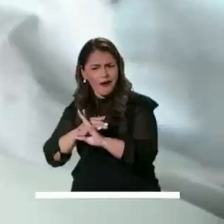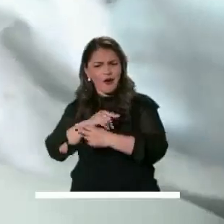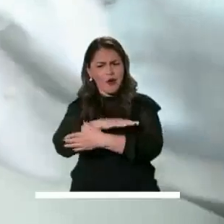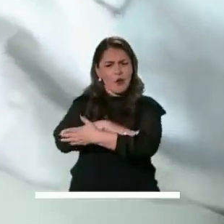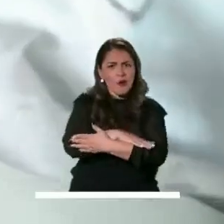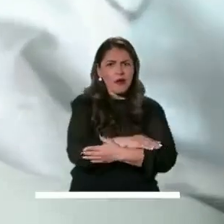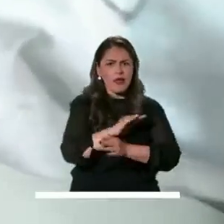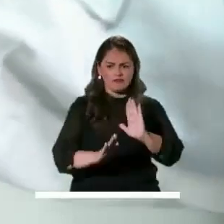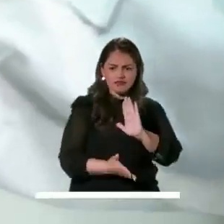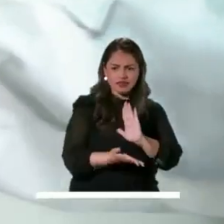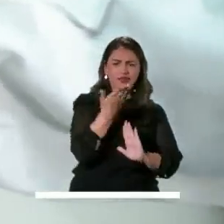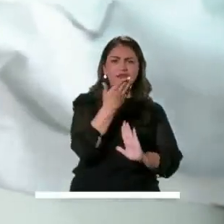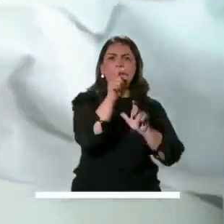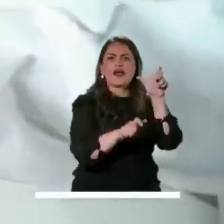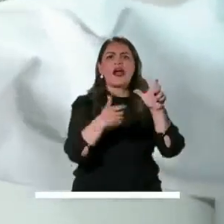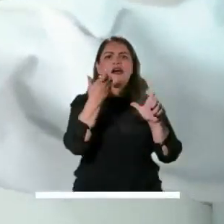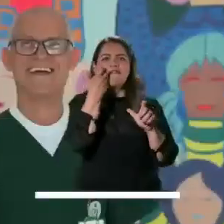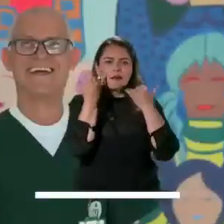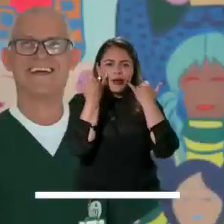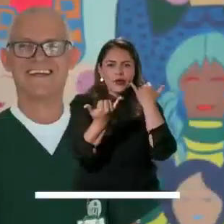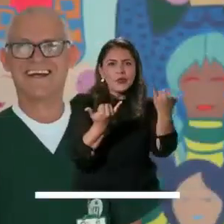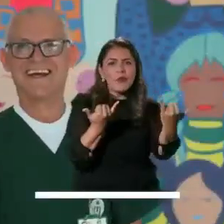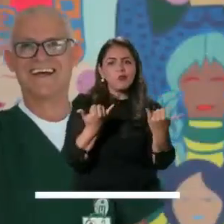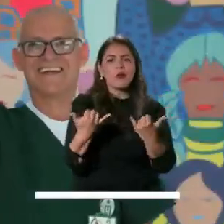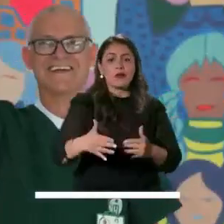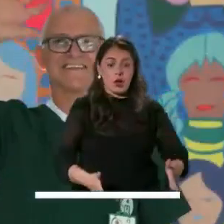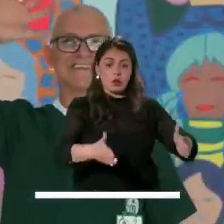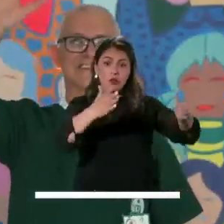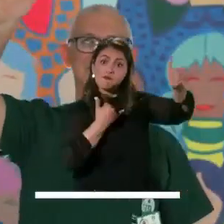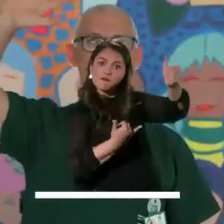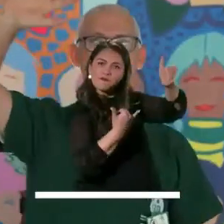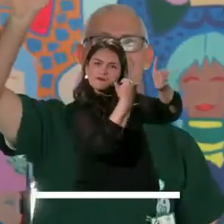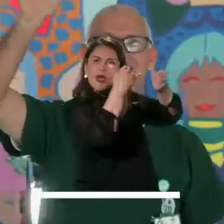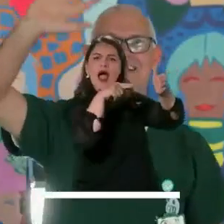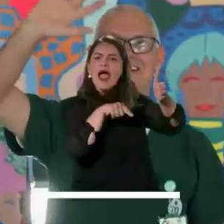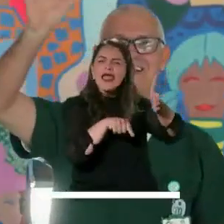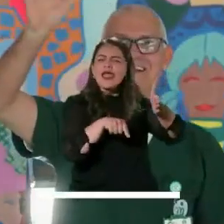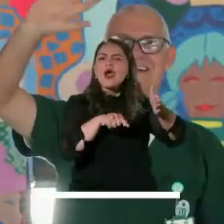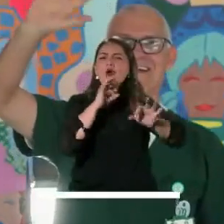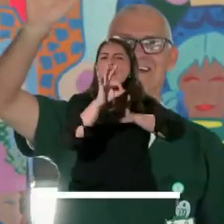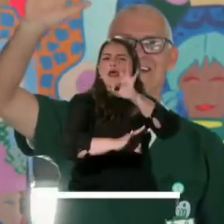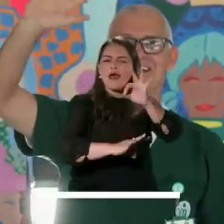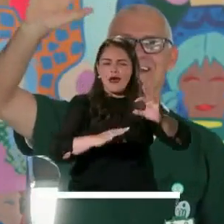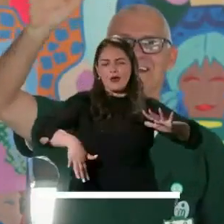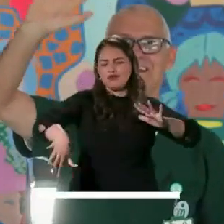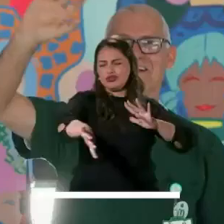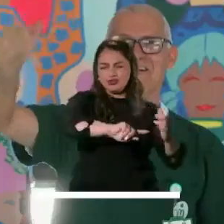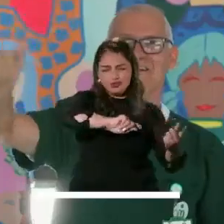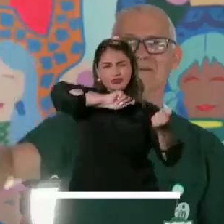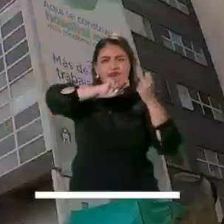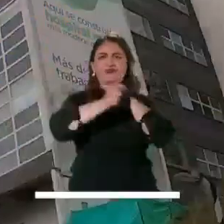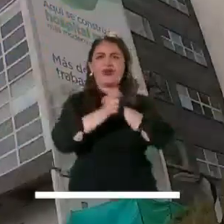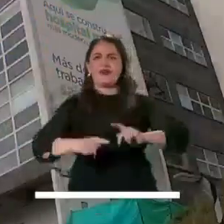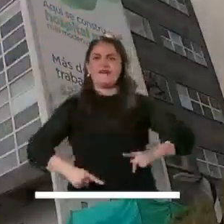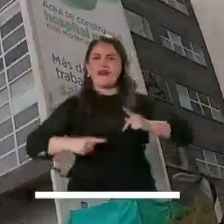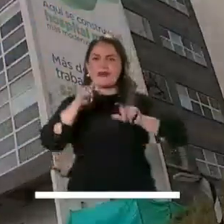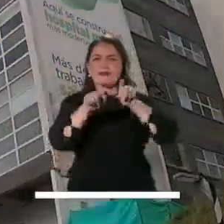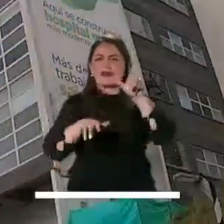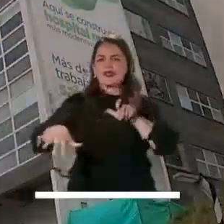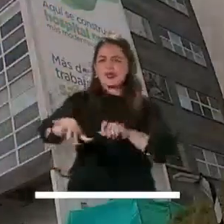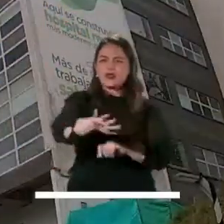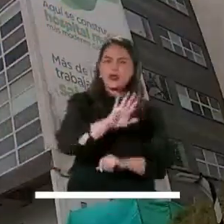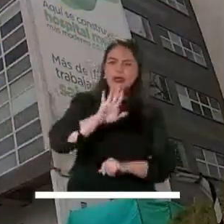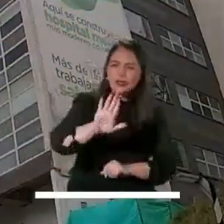son factores clave para el paciente. Soy un lugar en donde el cuidado transforma la vida.